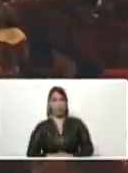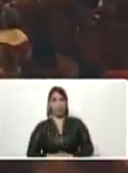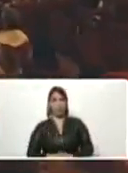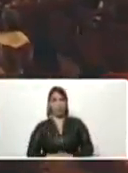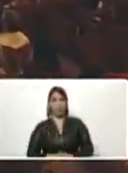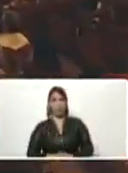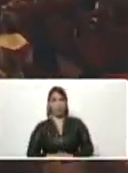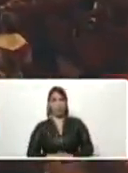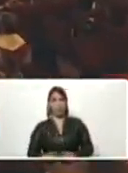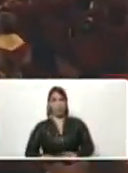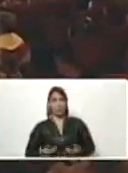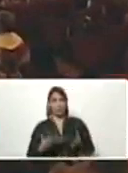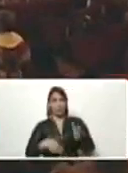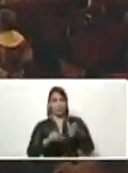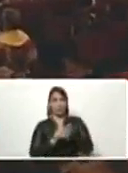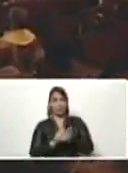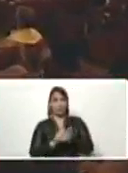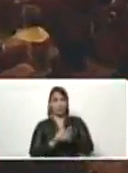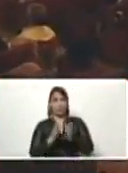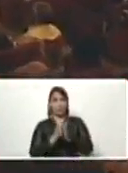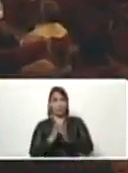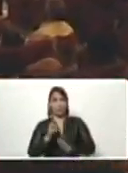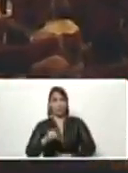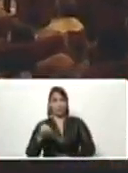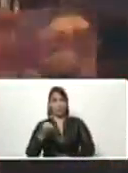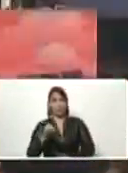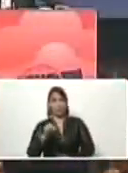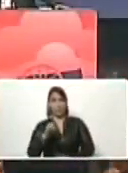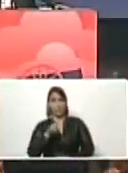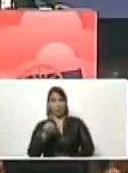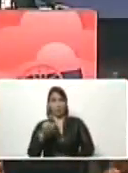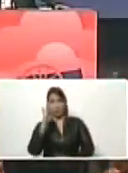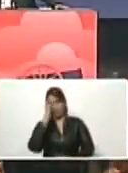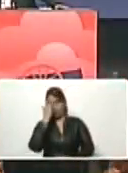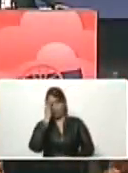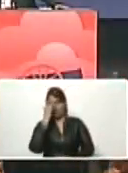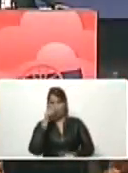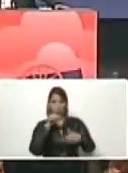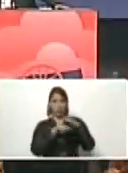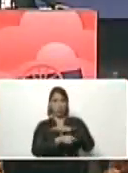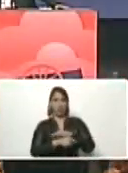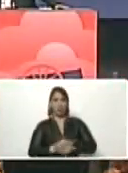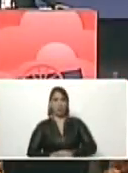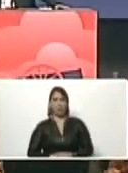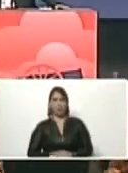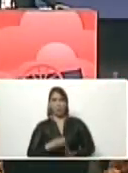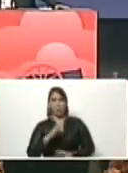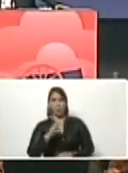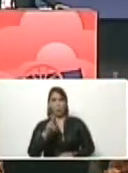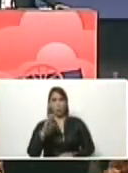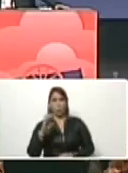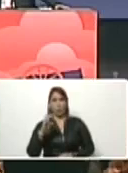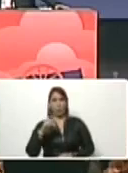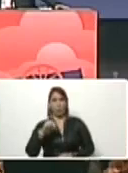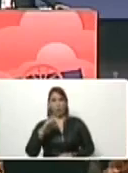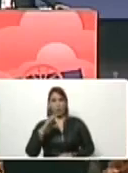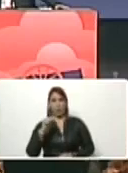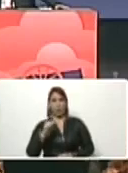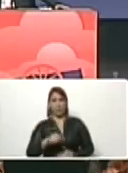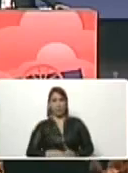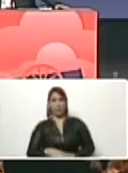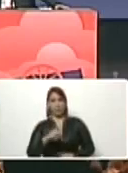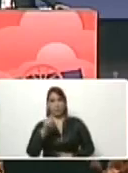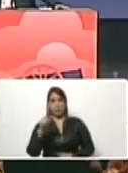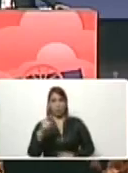Reciben los refuerzos de San Martín. El 21 de febrero entran en Cuenca. El 21